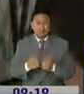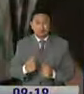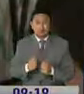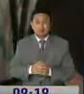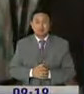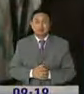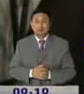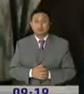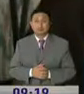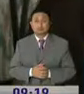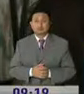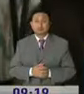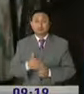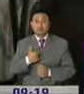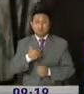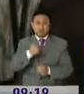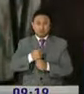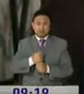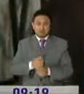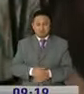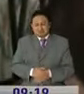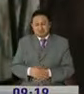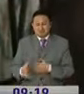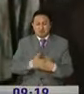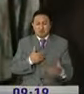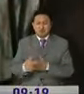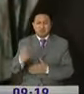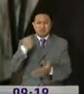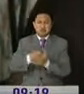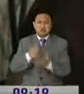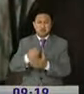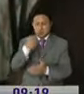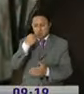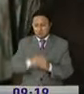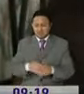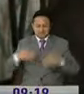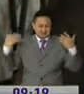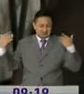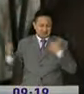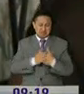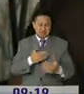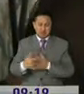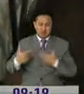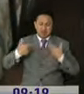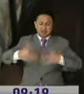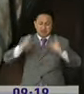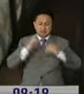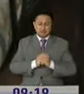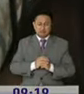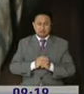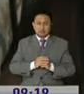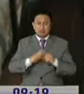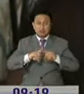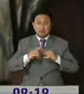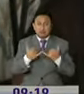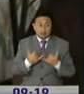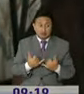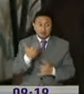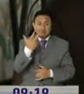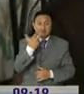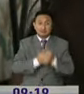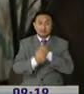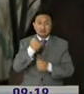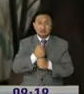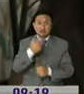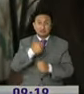como bueno, sí tenía trabajo y eso no me importaba, la comida, me gastaba en comida, no importa ya. Pero ahora, hace 3 años ya me quedé